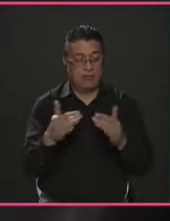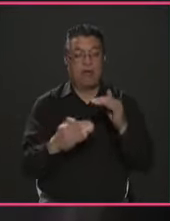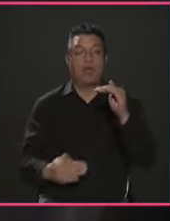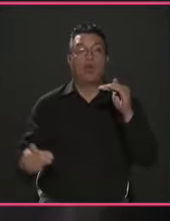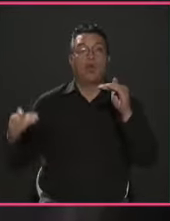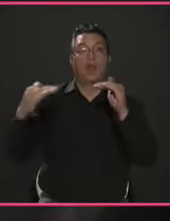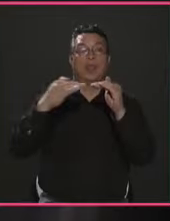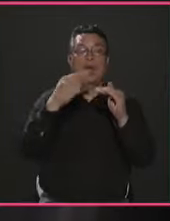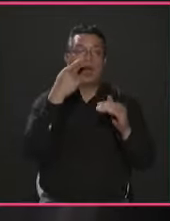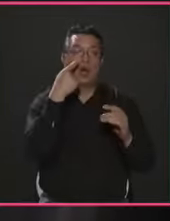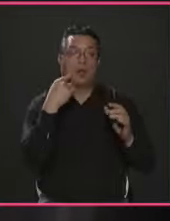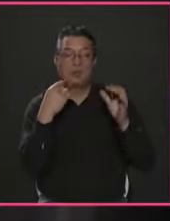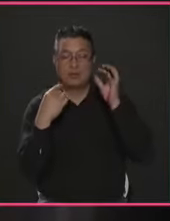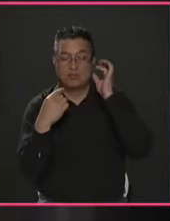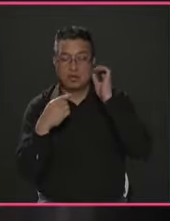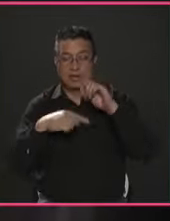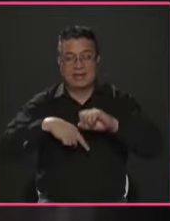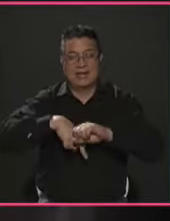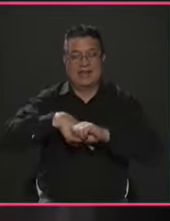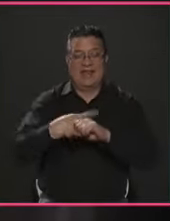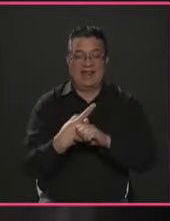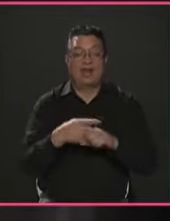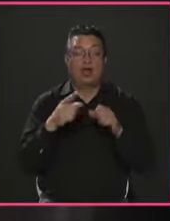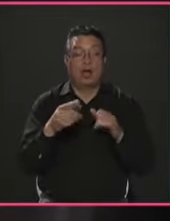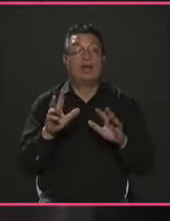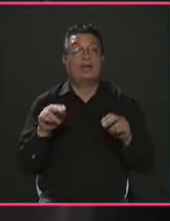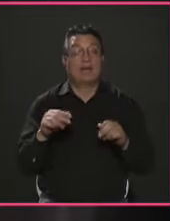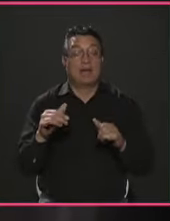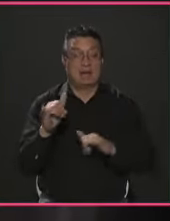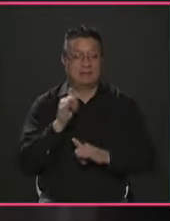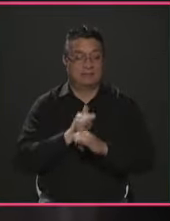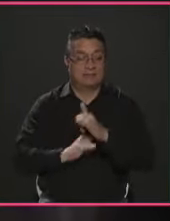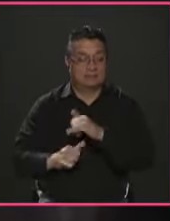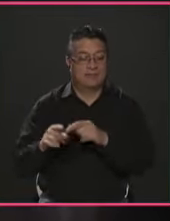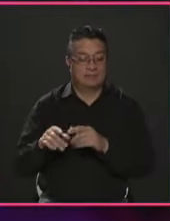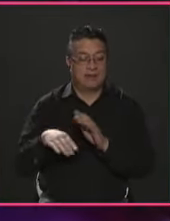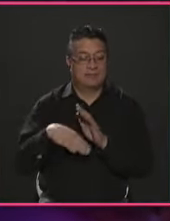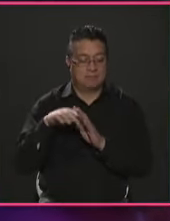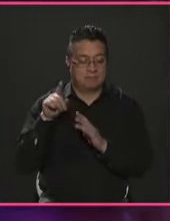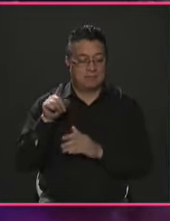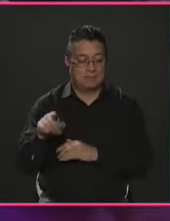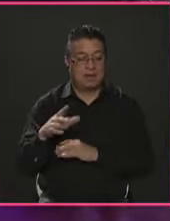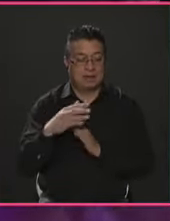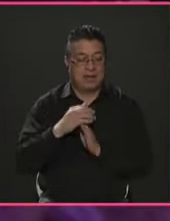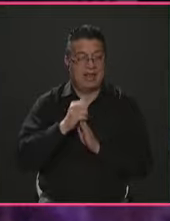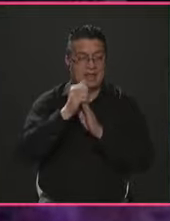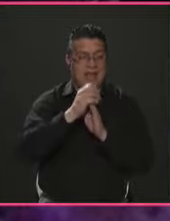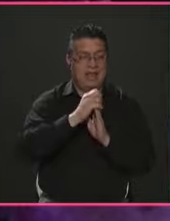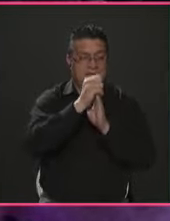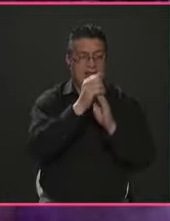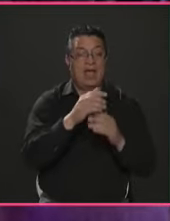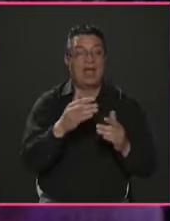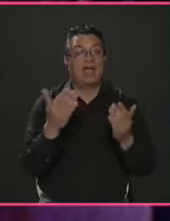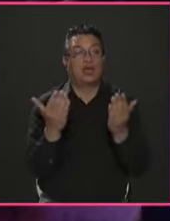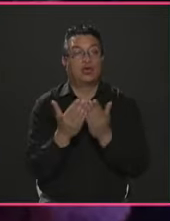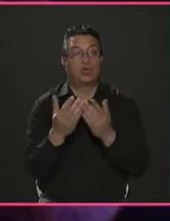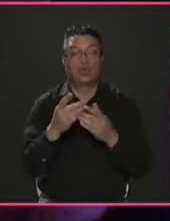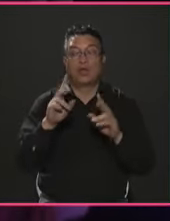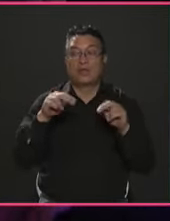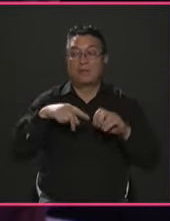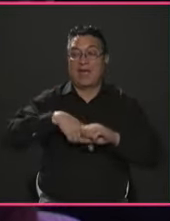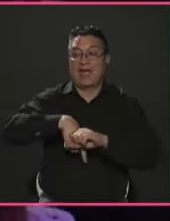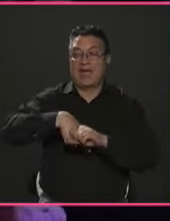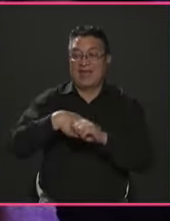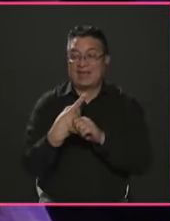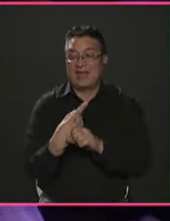de género sobre todo en en el ámbito de la informática ella ha liderado no todos los estudios también en género en sus